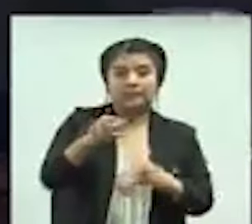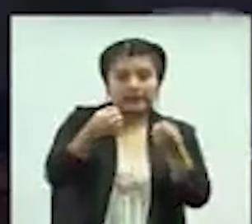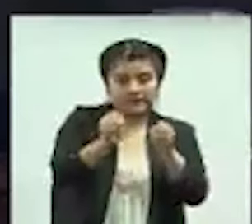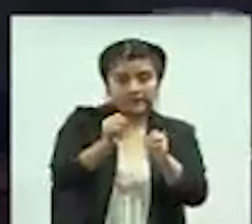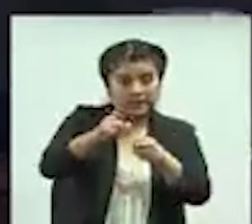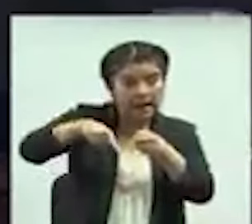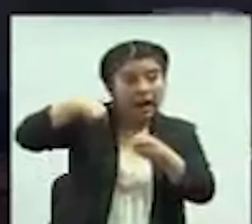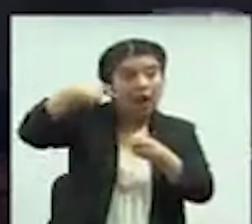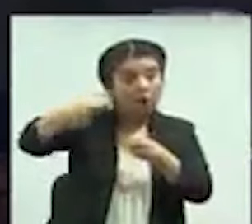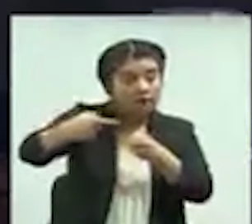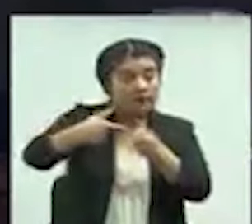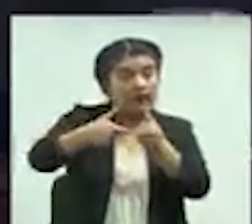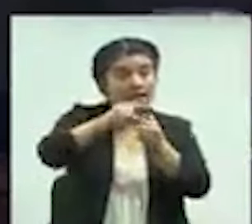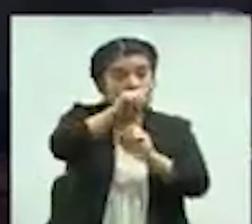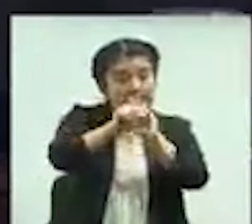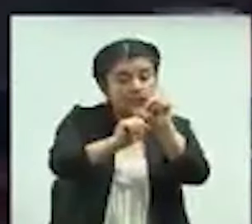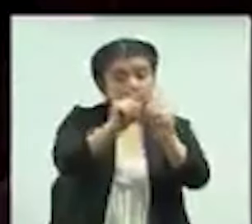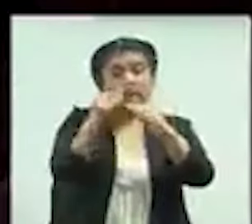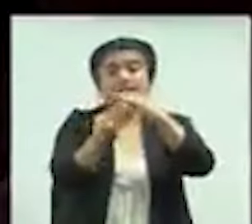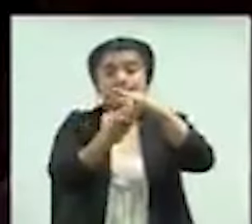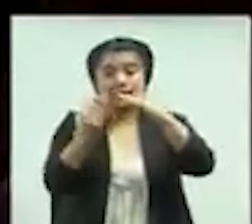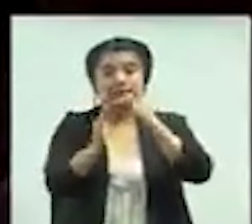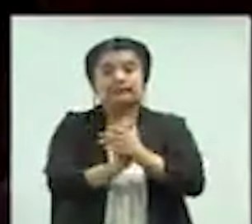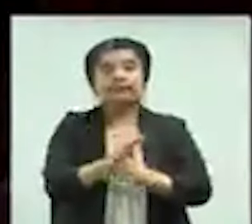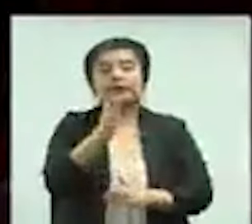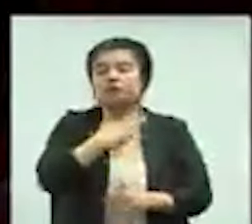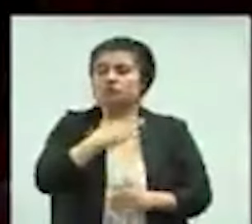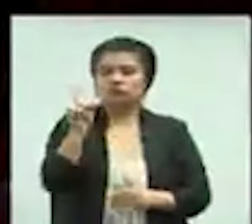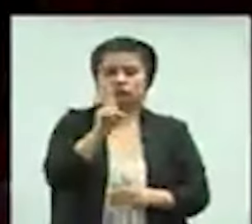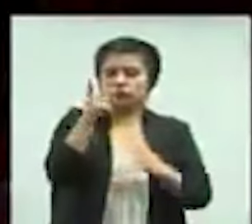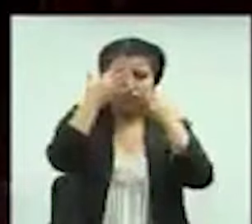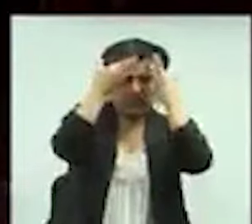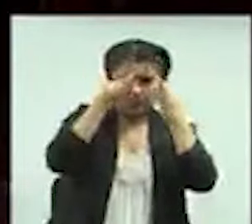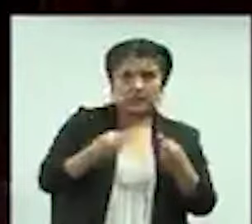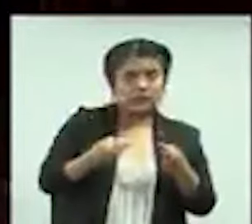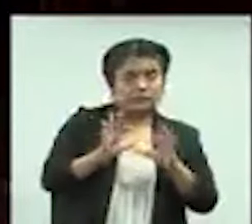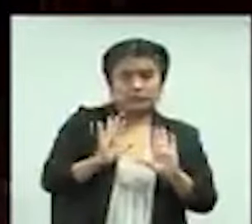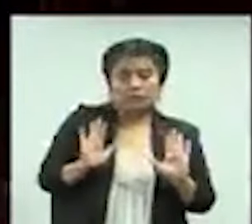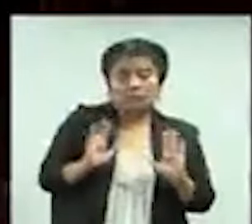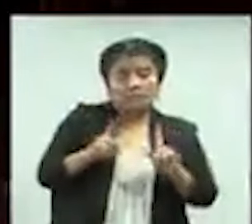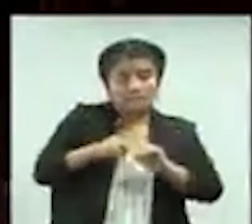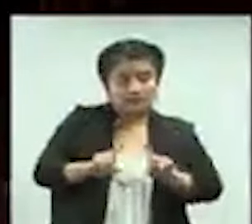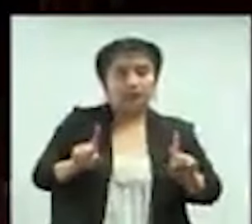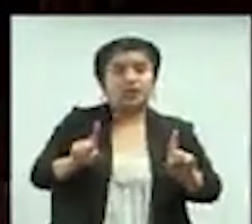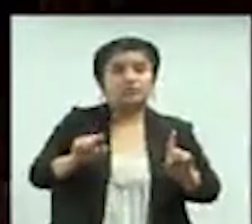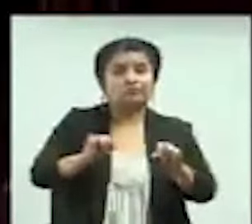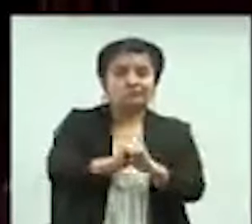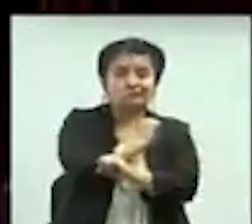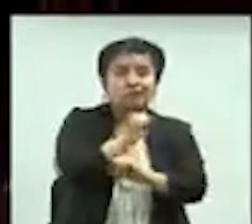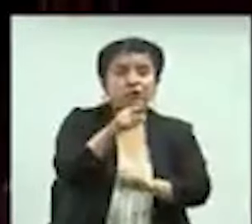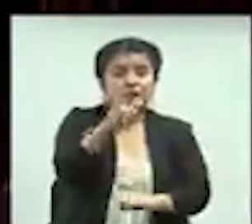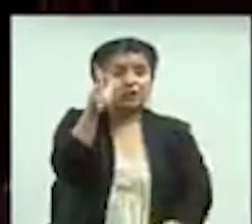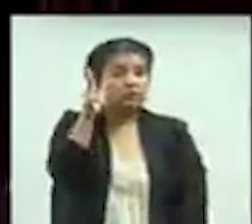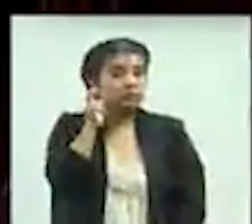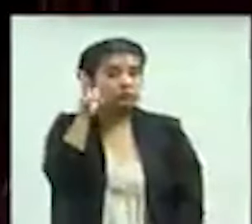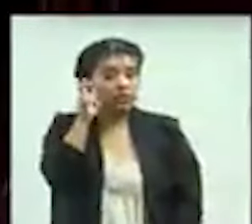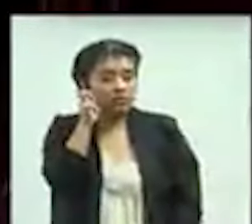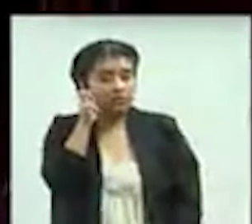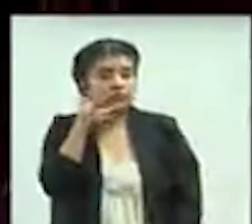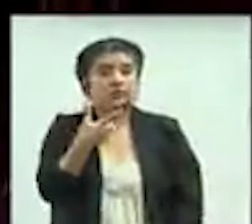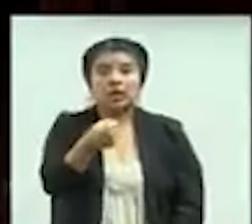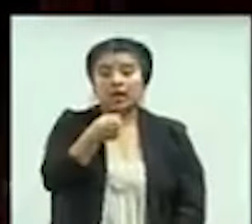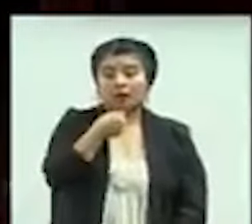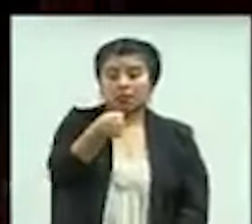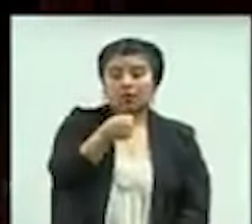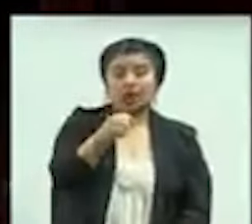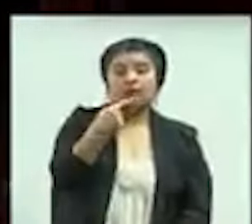la siguiente pregunta básica. Presidente, difiero, pero lamentablemente, si escuchamos el audio, dijo que